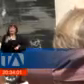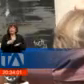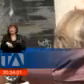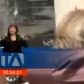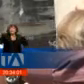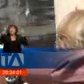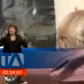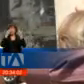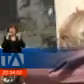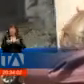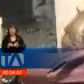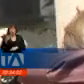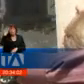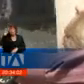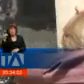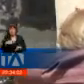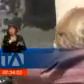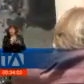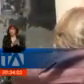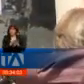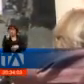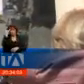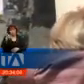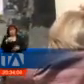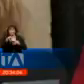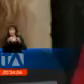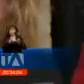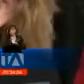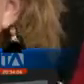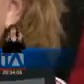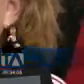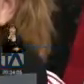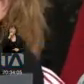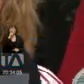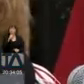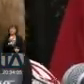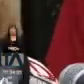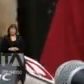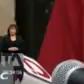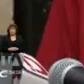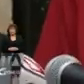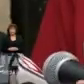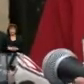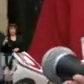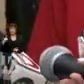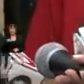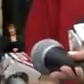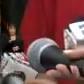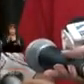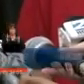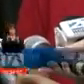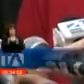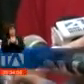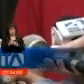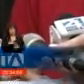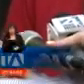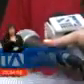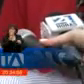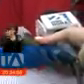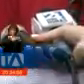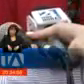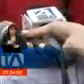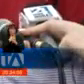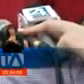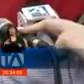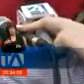detenido? Porque hasta este momento no existe un qué, cuándo, cómo ni por qué. Realmente nosotros queremos que él pueda salir lo